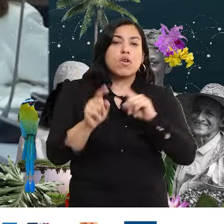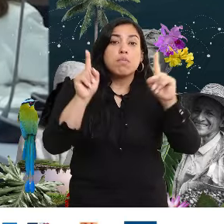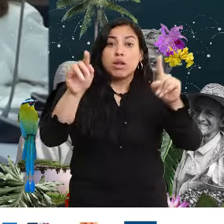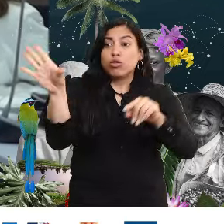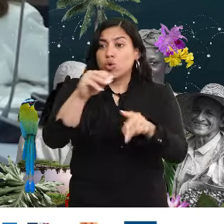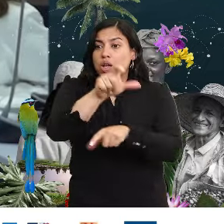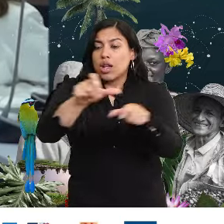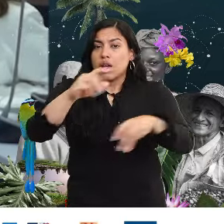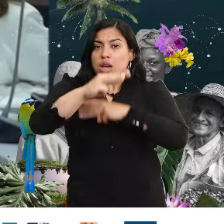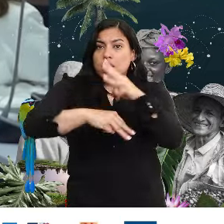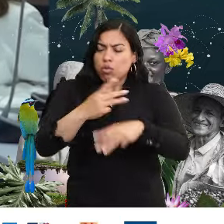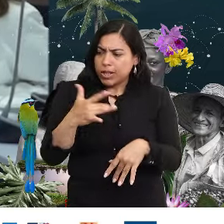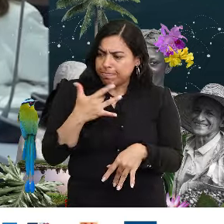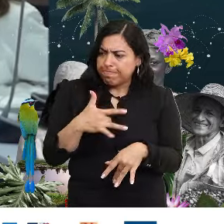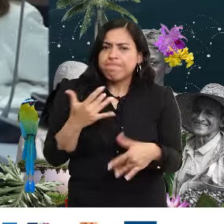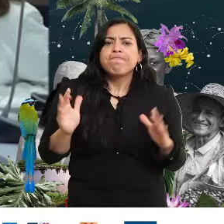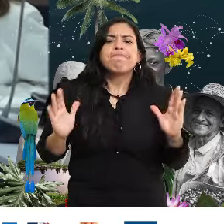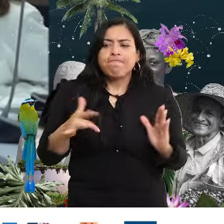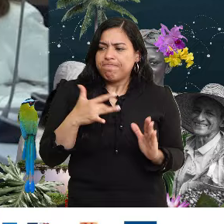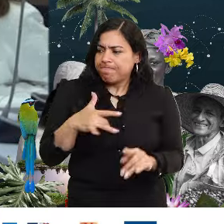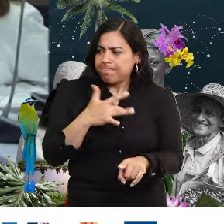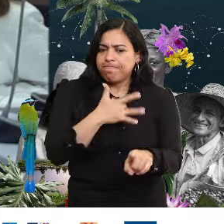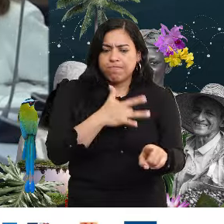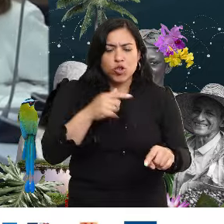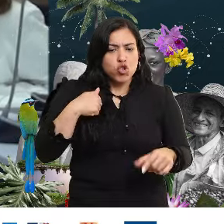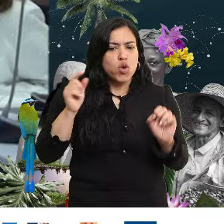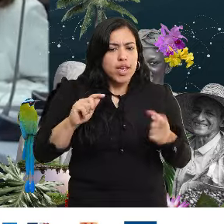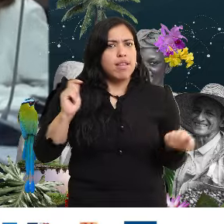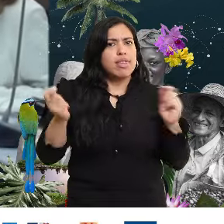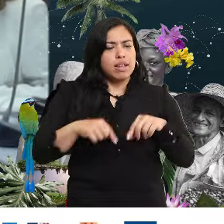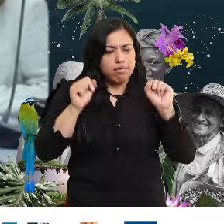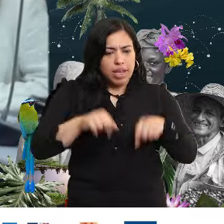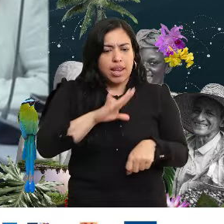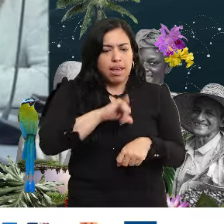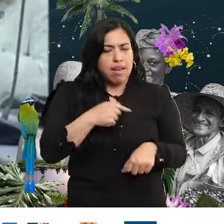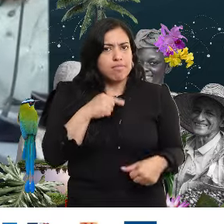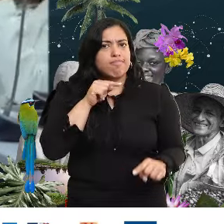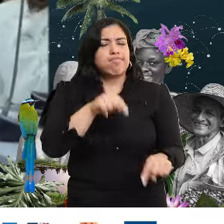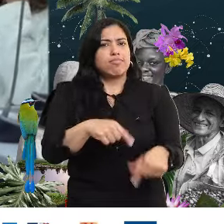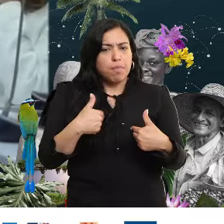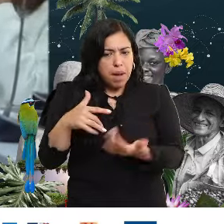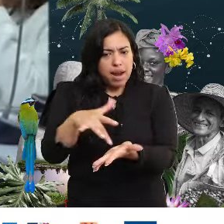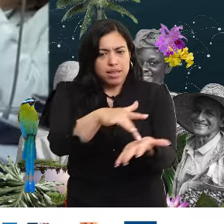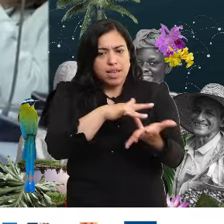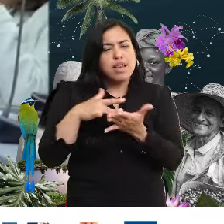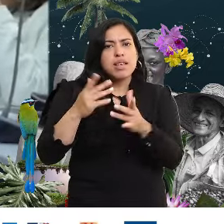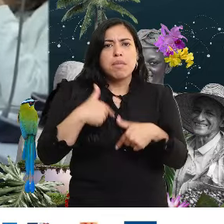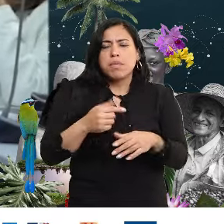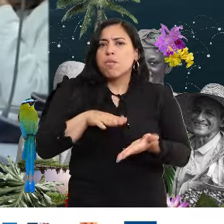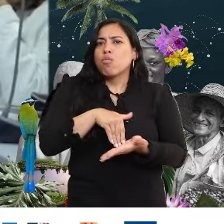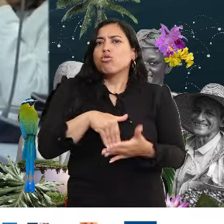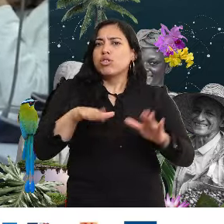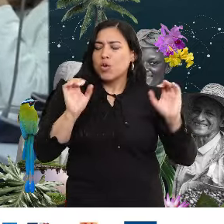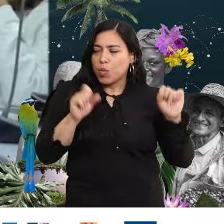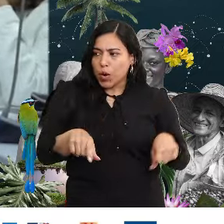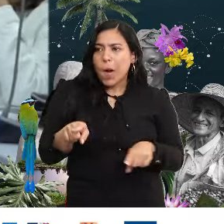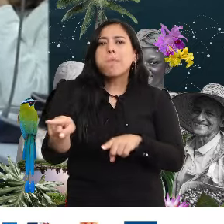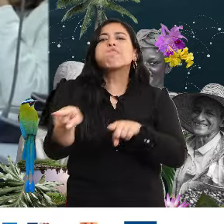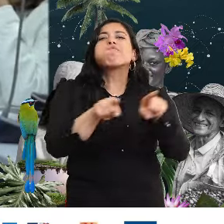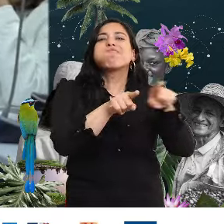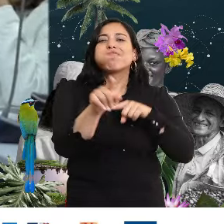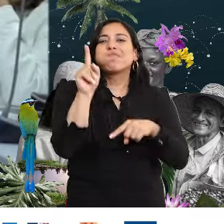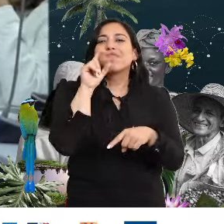se siente llamado a ser parte y participar y poner su posición. Y